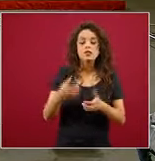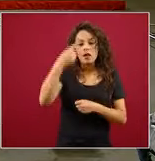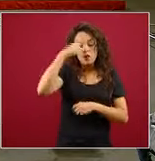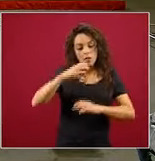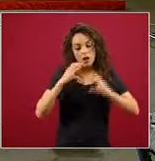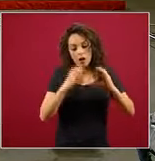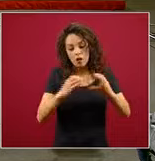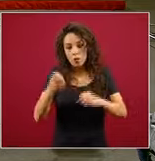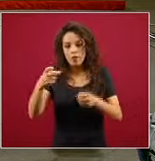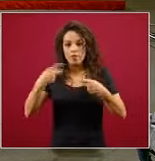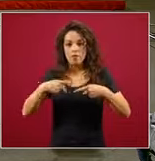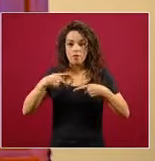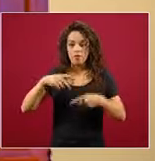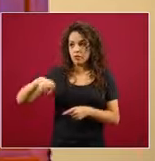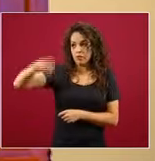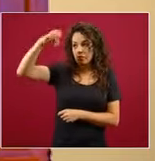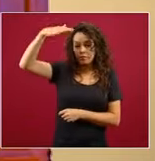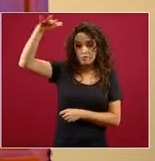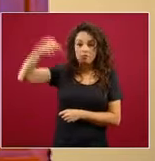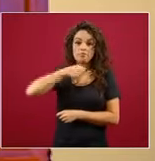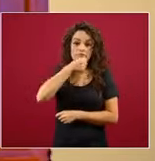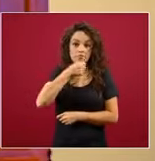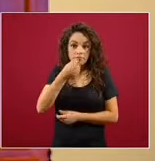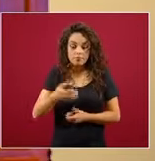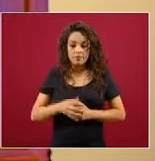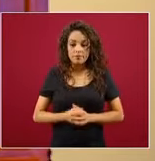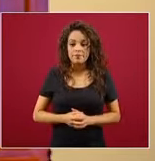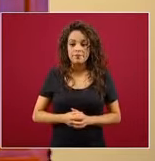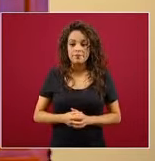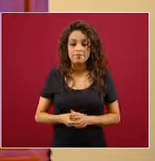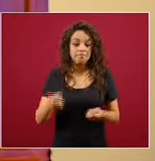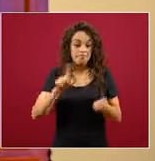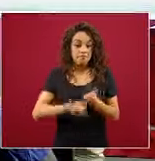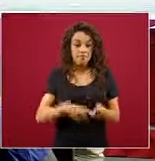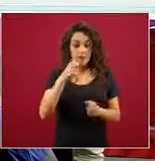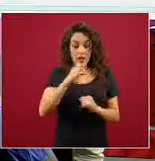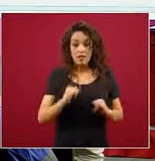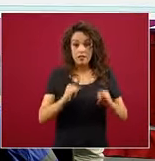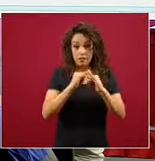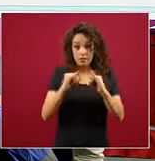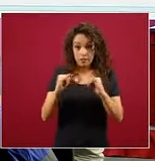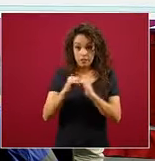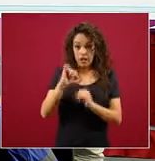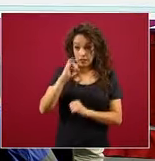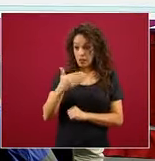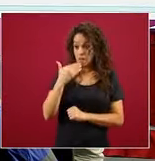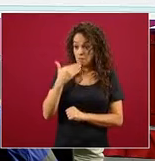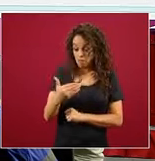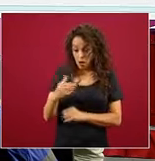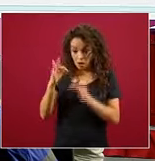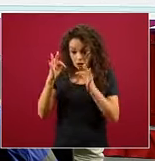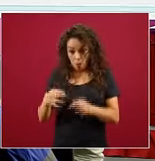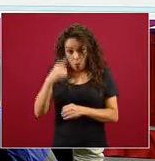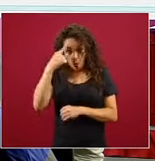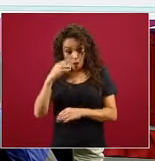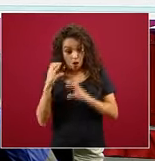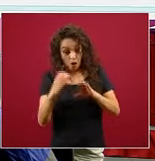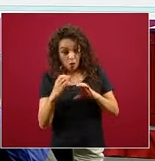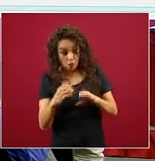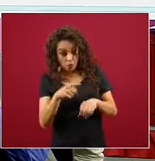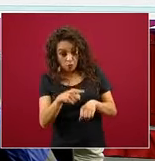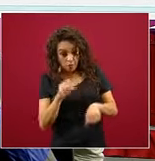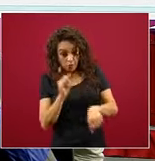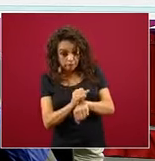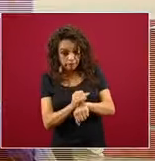personas mayores. Realmente las instituciones son los sitios apropiados para cuidar de ellos, pues pareciera que no, porque